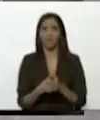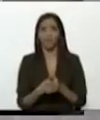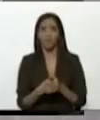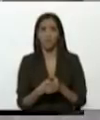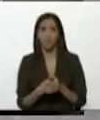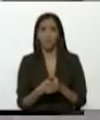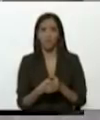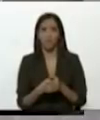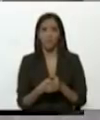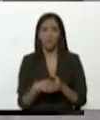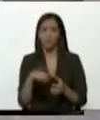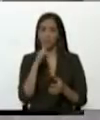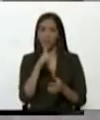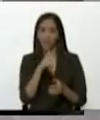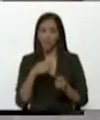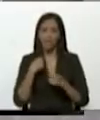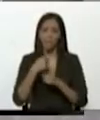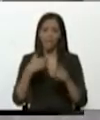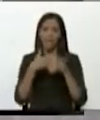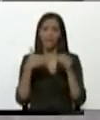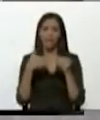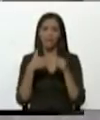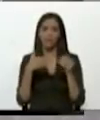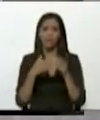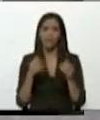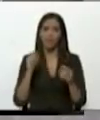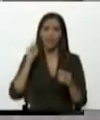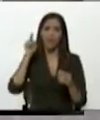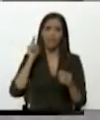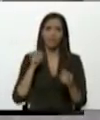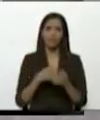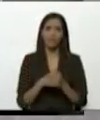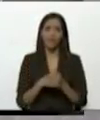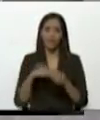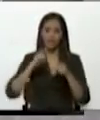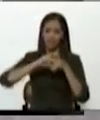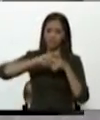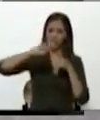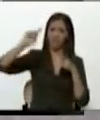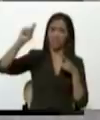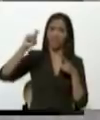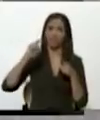informé de los gastos que hizo en dólares allá arriba en el Guarayre Repano,